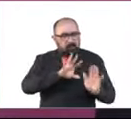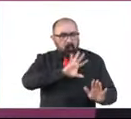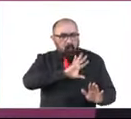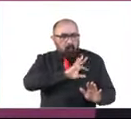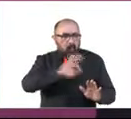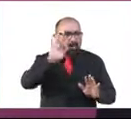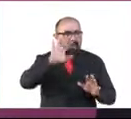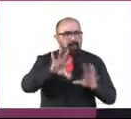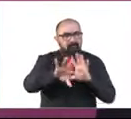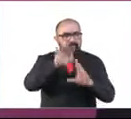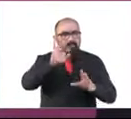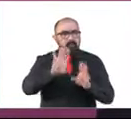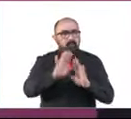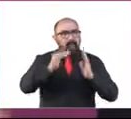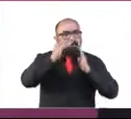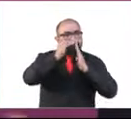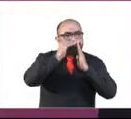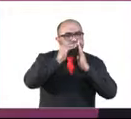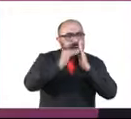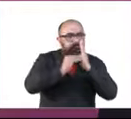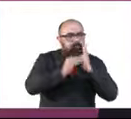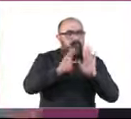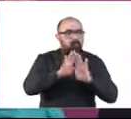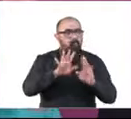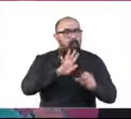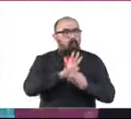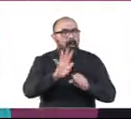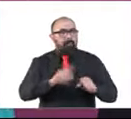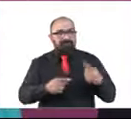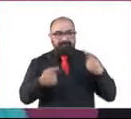o por lo menos para reducirlos. ¿Cuáles son estos?